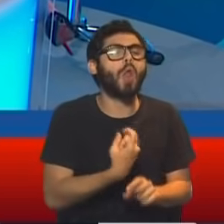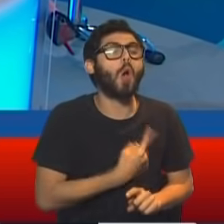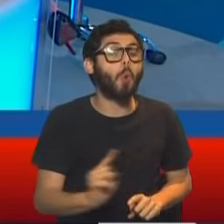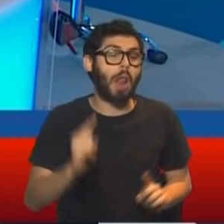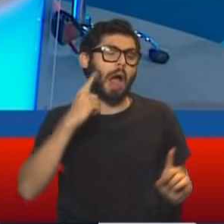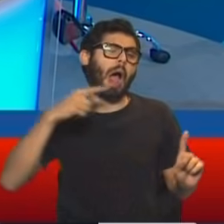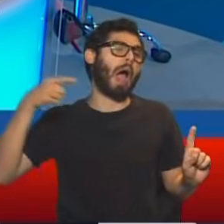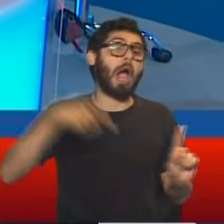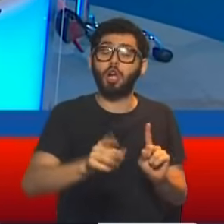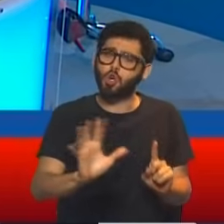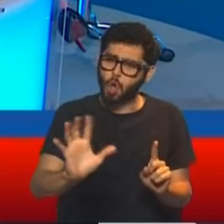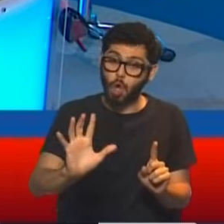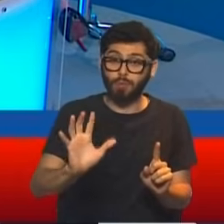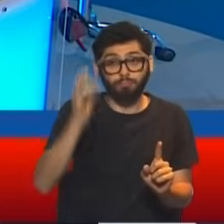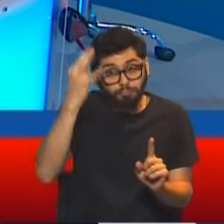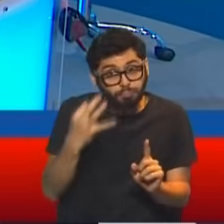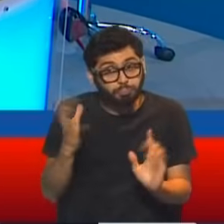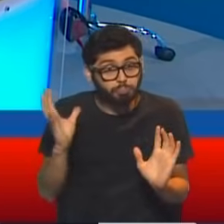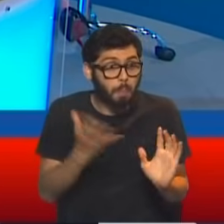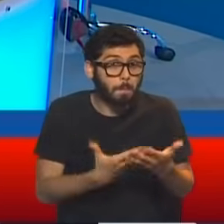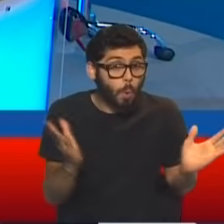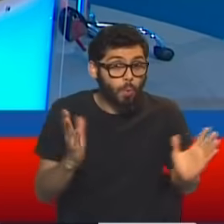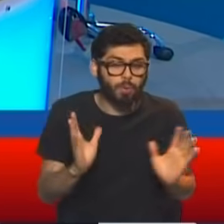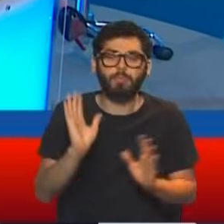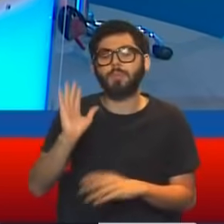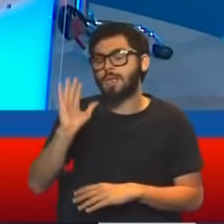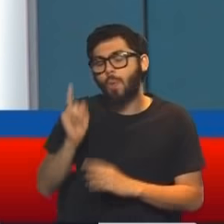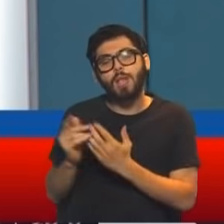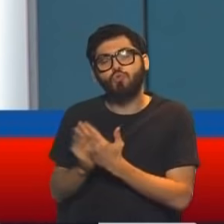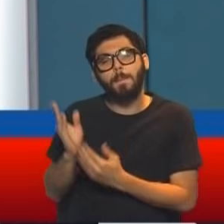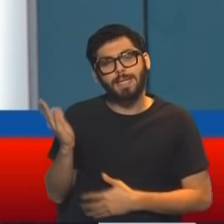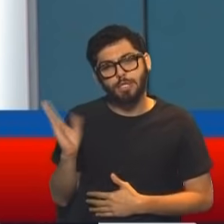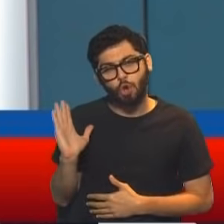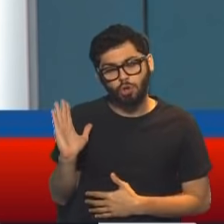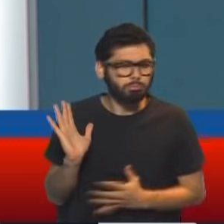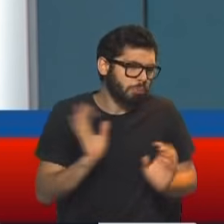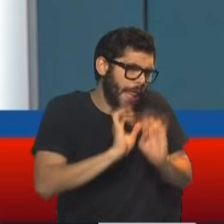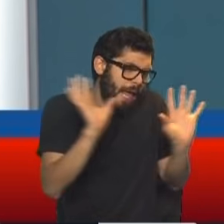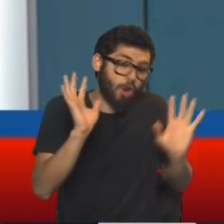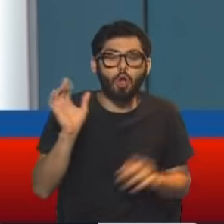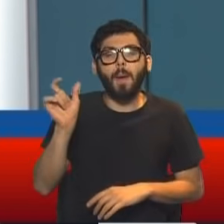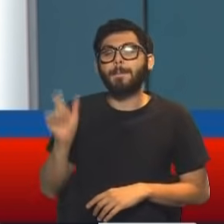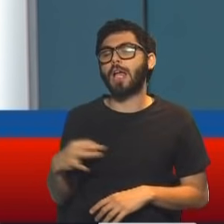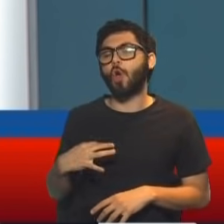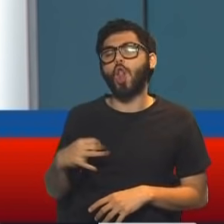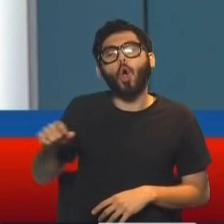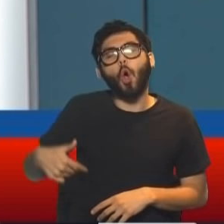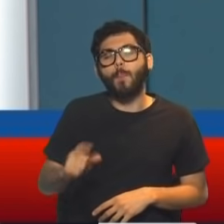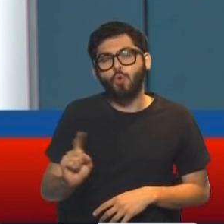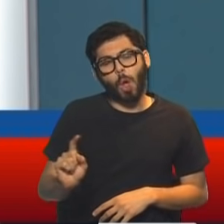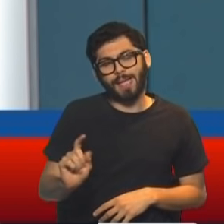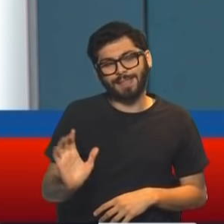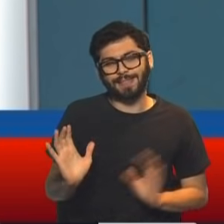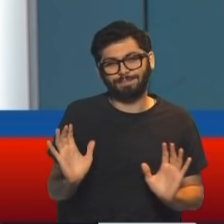amenaza personal. No, pero espera. Cuando es una información pública. Es un ministro. No, eso está clarísimo. No es un ciudadano común, por una parte. Y uno